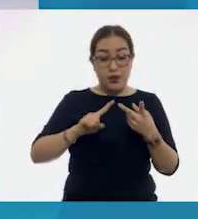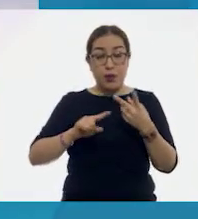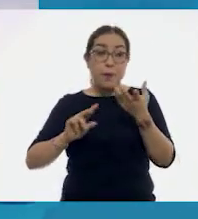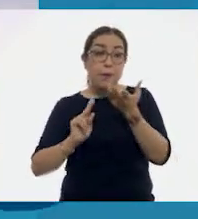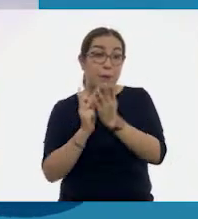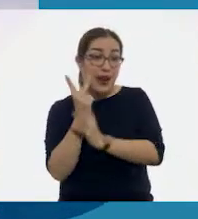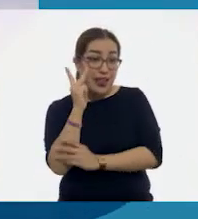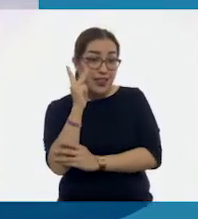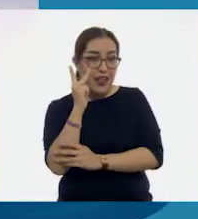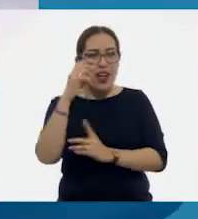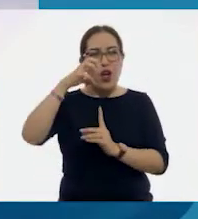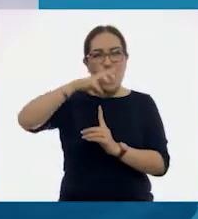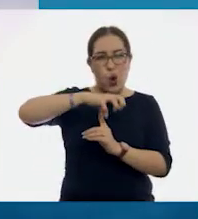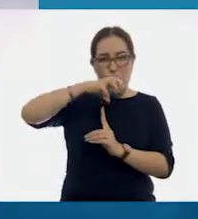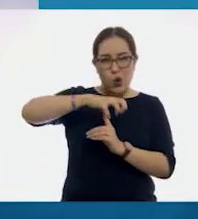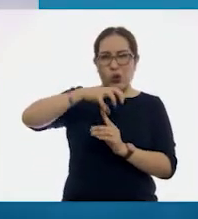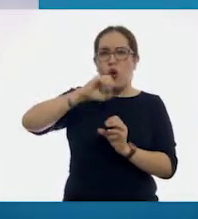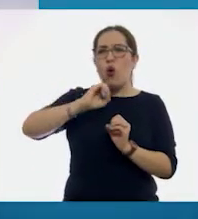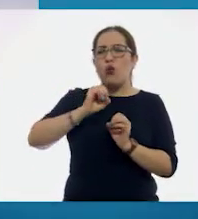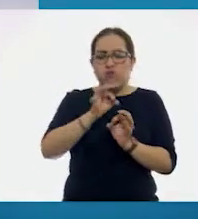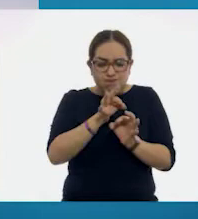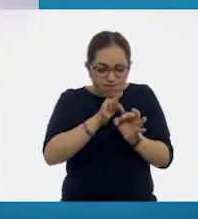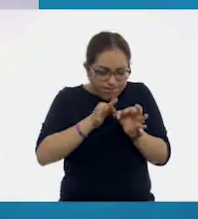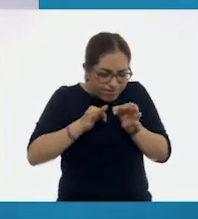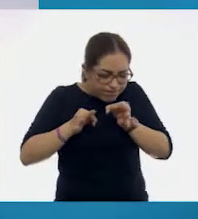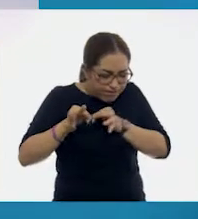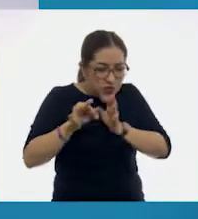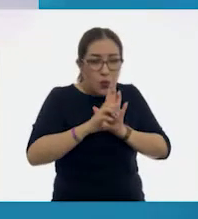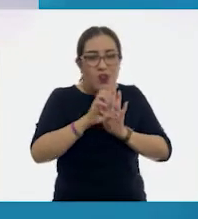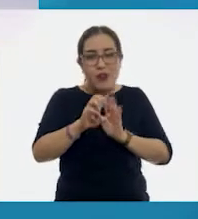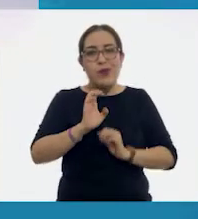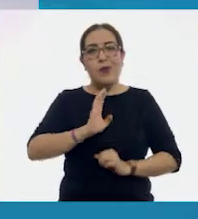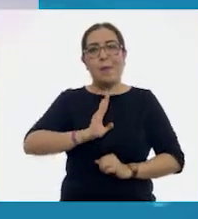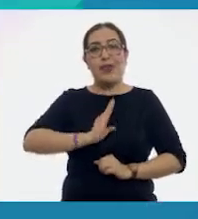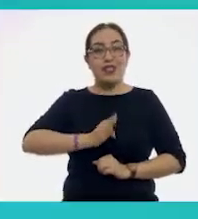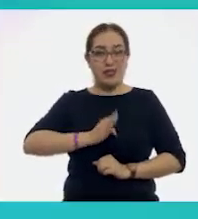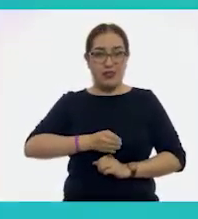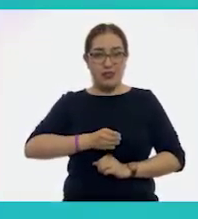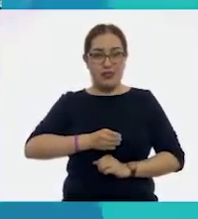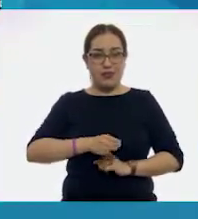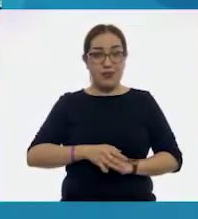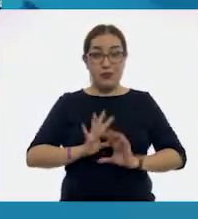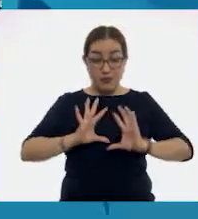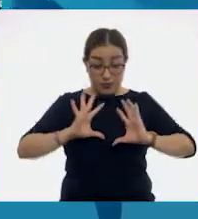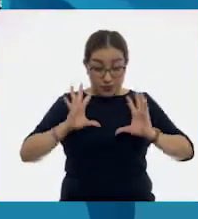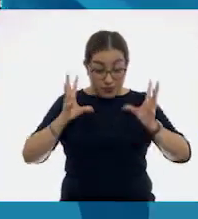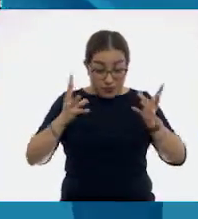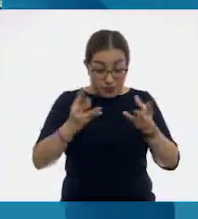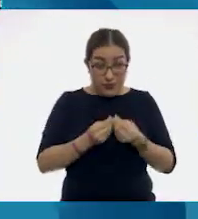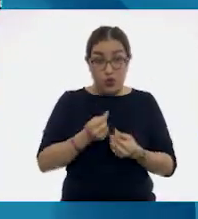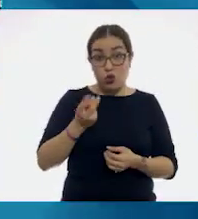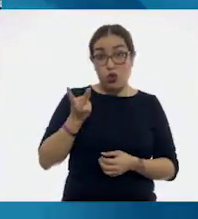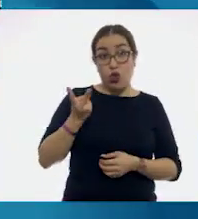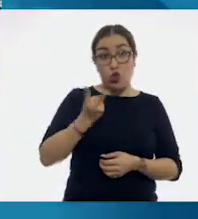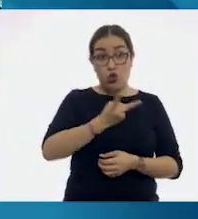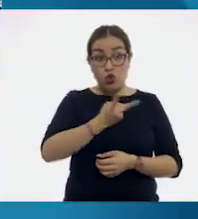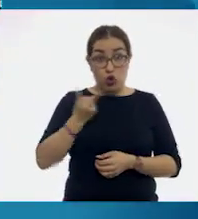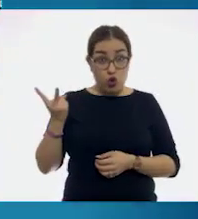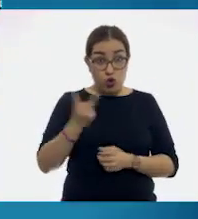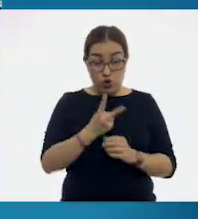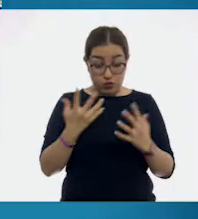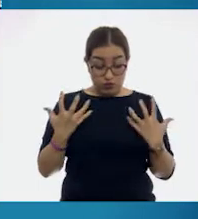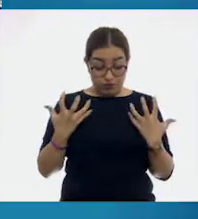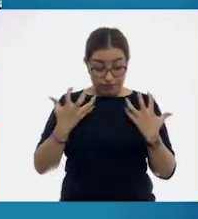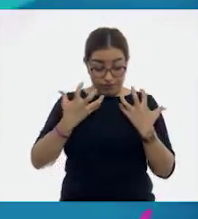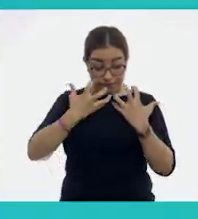plantas, hongos y microorganismos como las bacterias. En conjunto, los dos tipos de factores